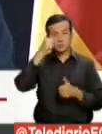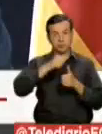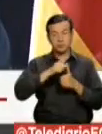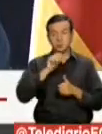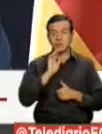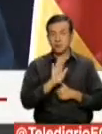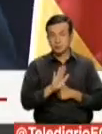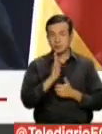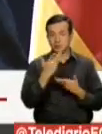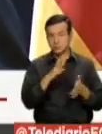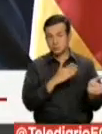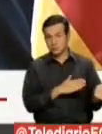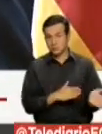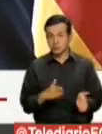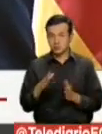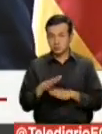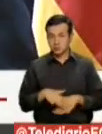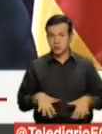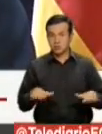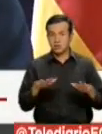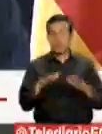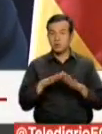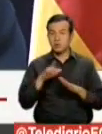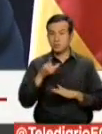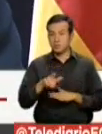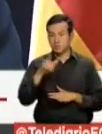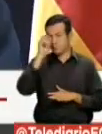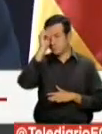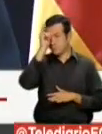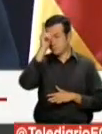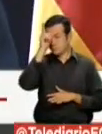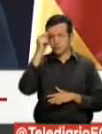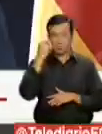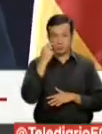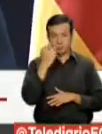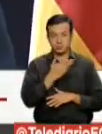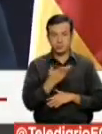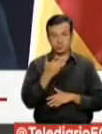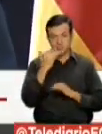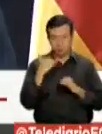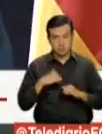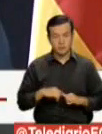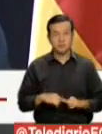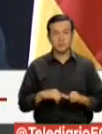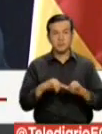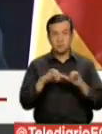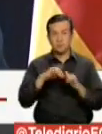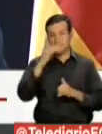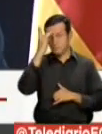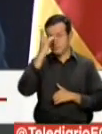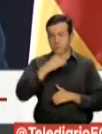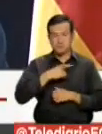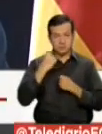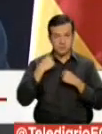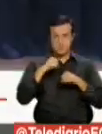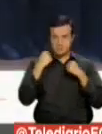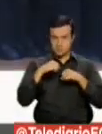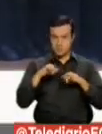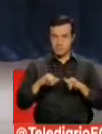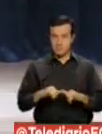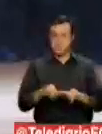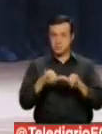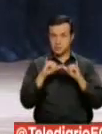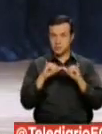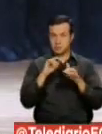labor desarrollada en nuestra América por el sabio alemán nos impulsan a continuar decididamente en esta labor.